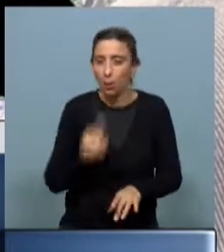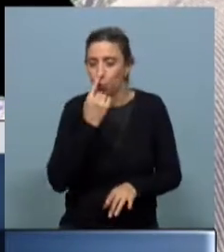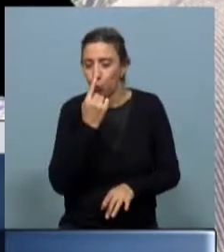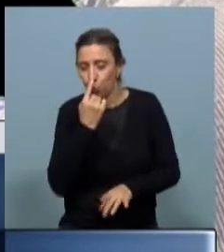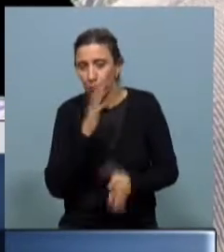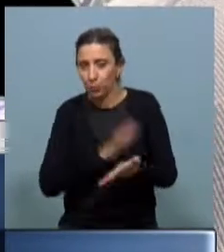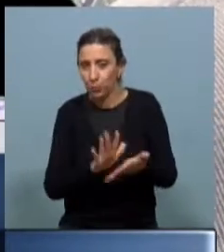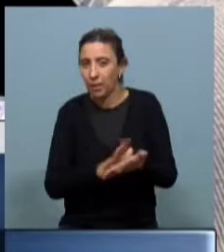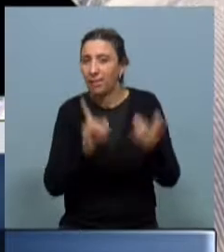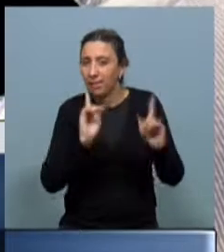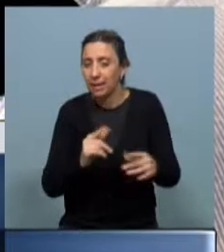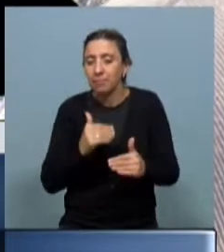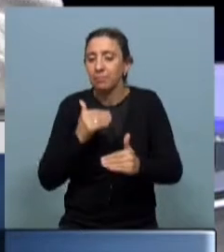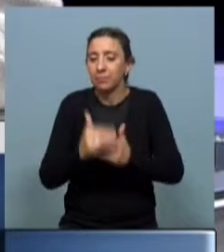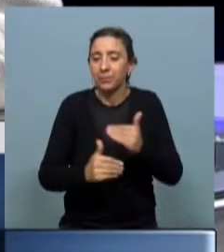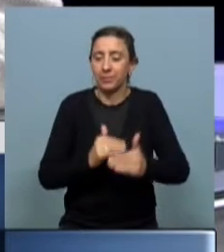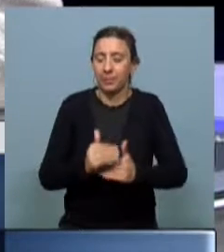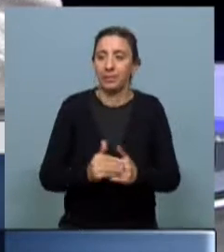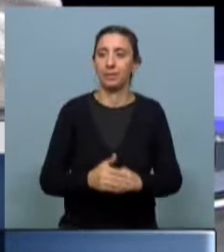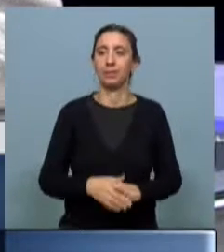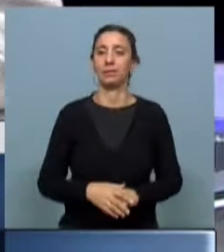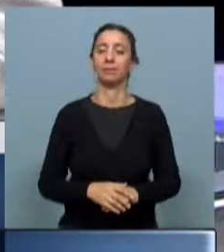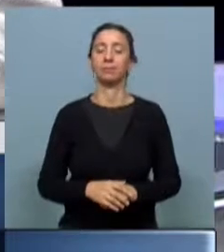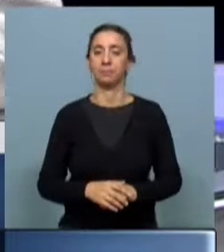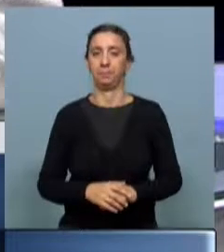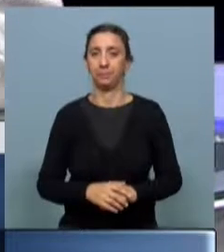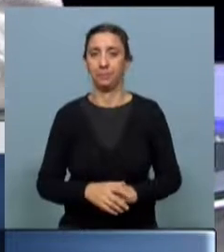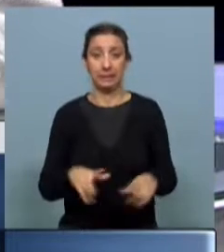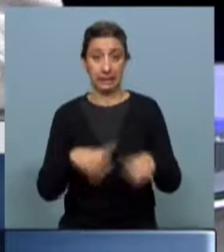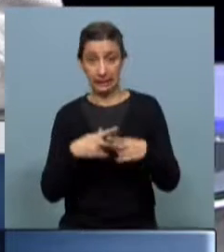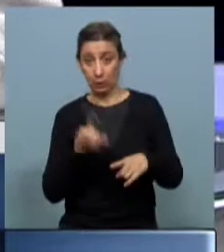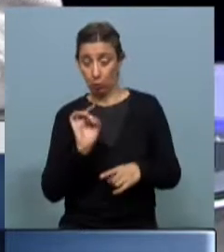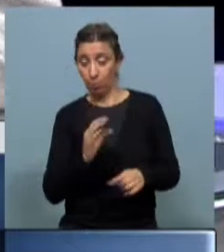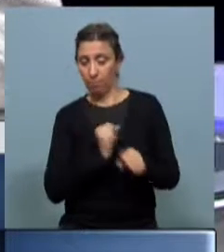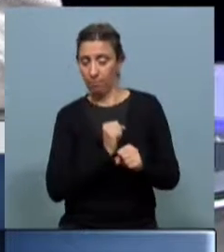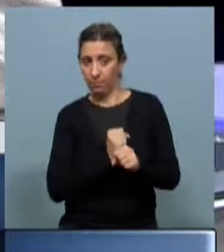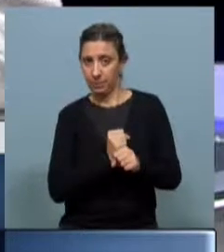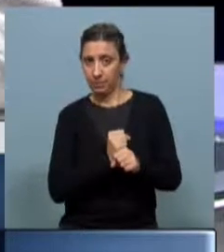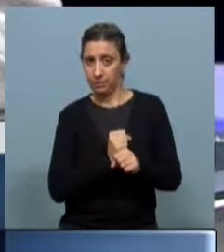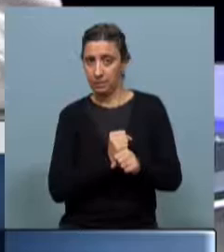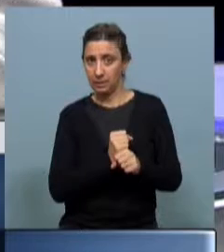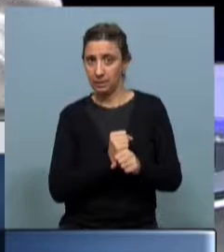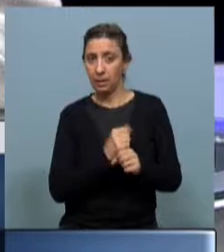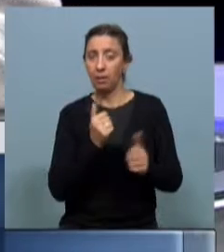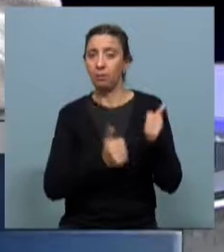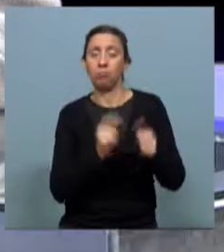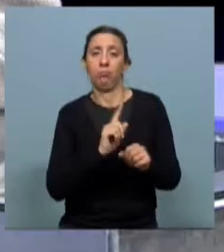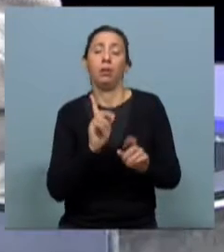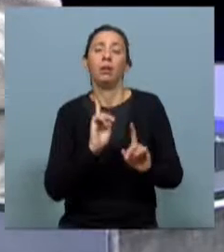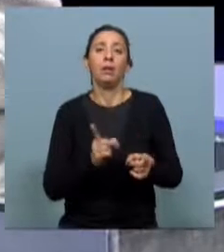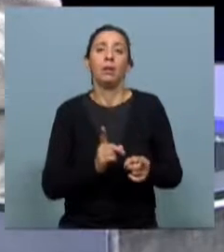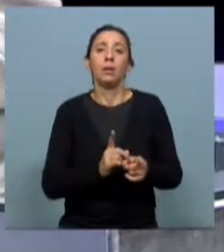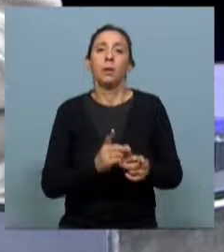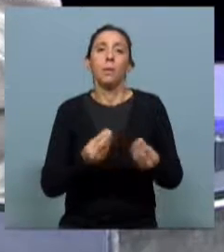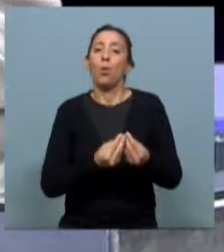de los nuevos talentos que se acercan? Bueno, tal cual. En los talleres no solamente trabajamos en las competencias, ¿no? Hay